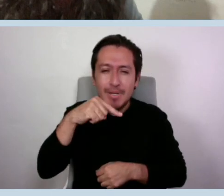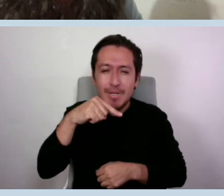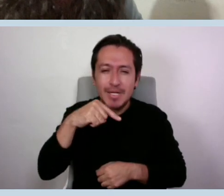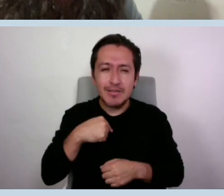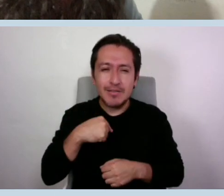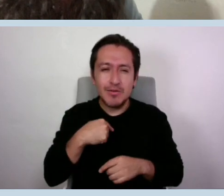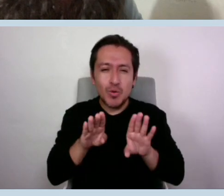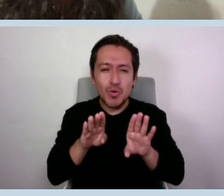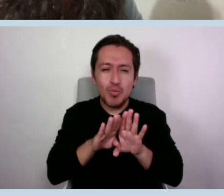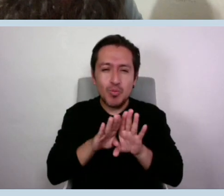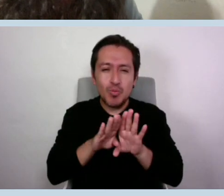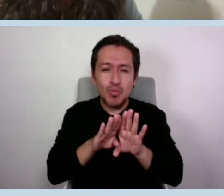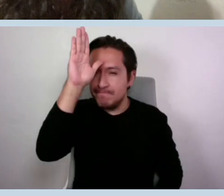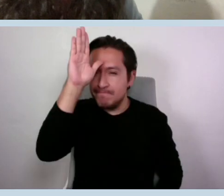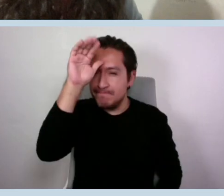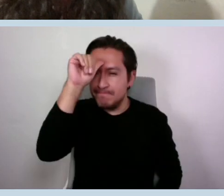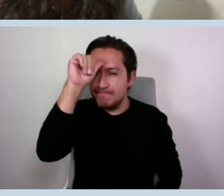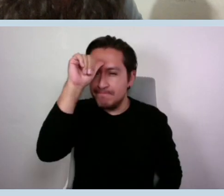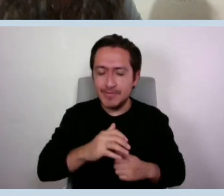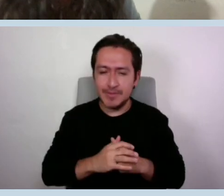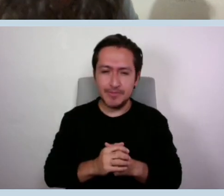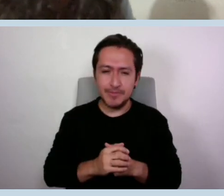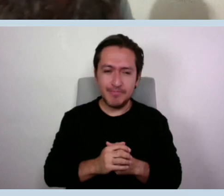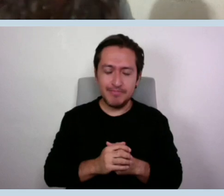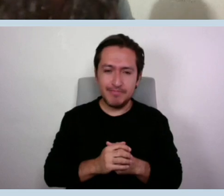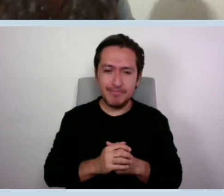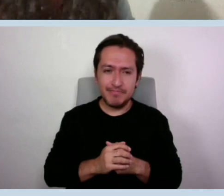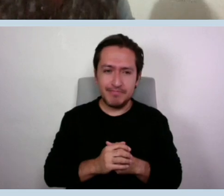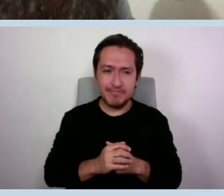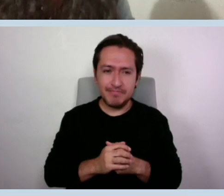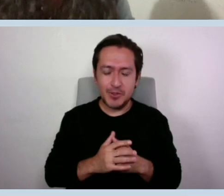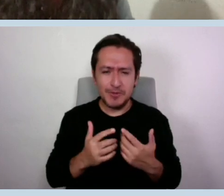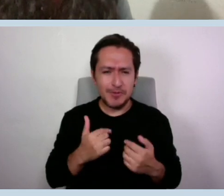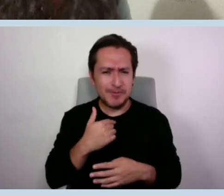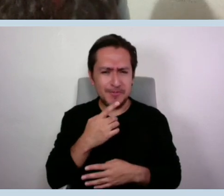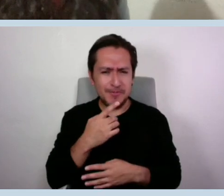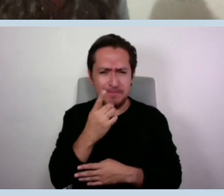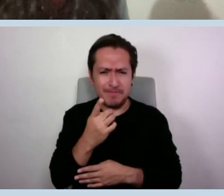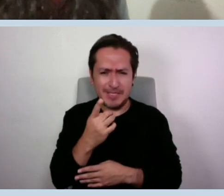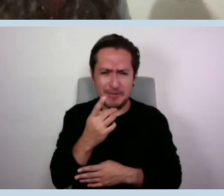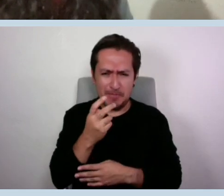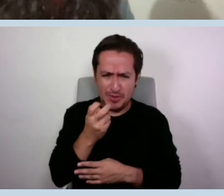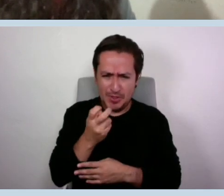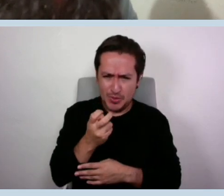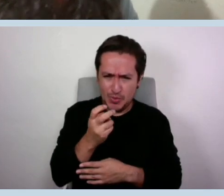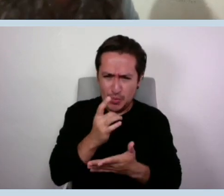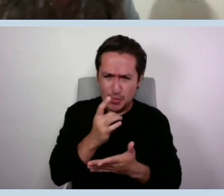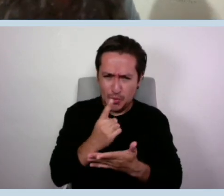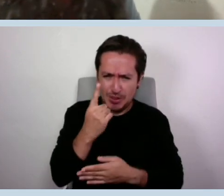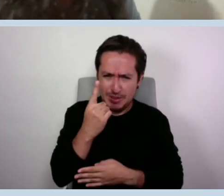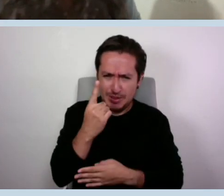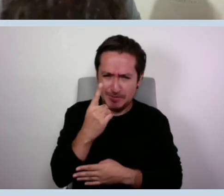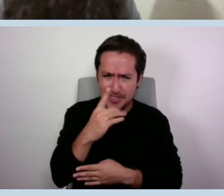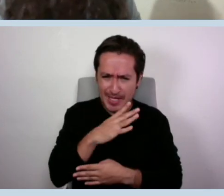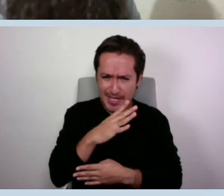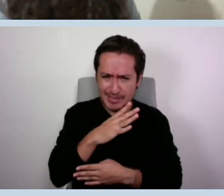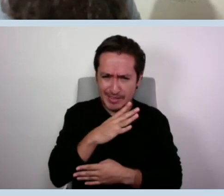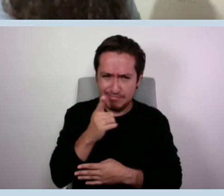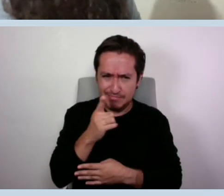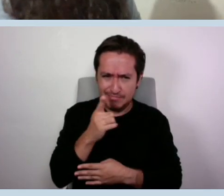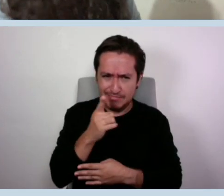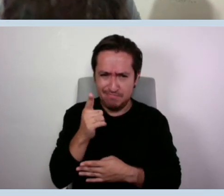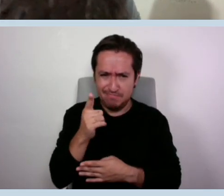crisis porque decían esto Esto no no puede ser Lo único que hay en la práctica escénica